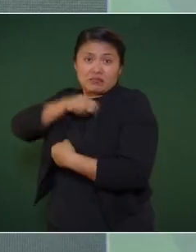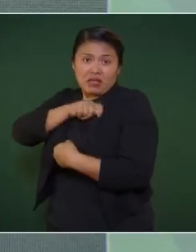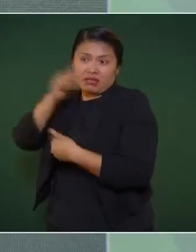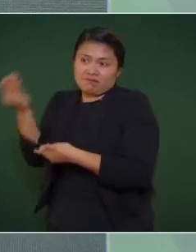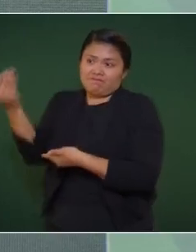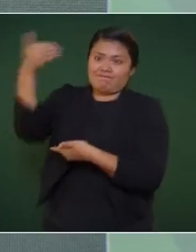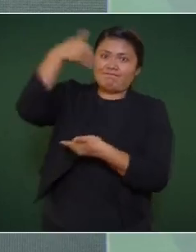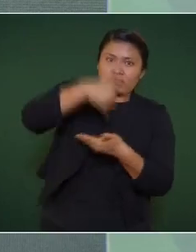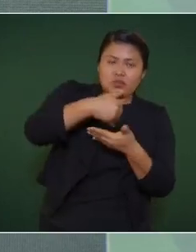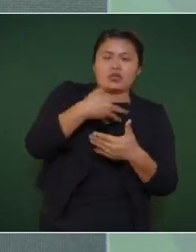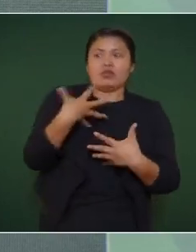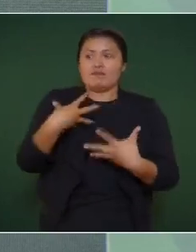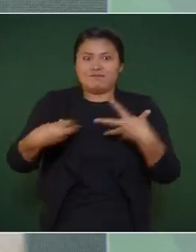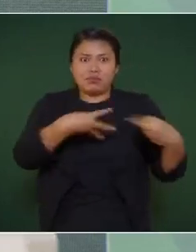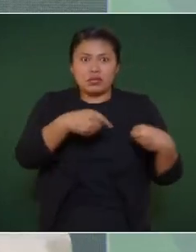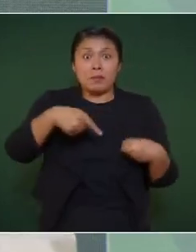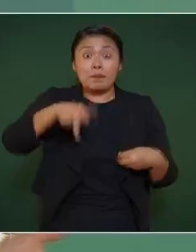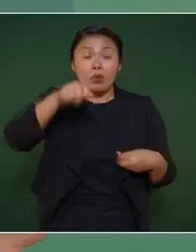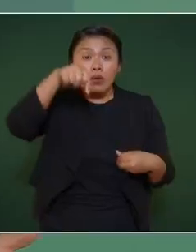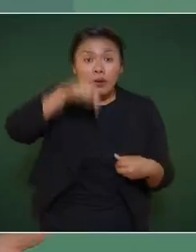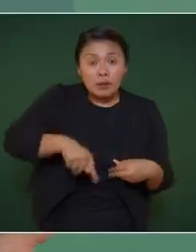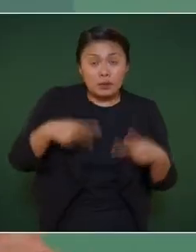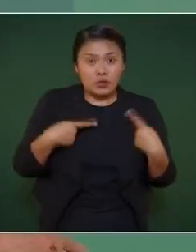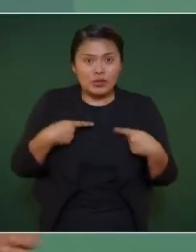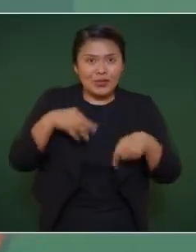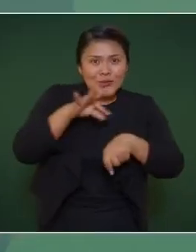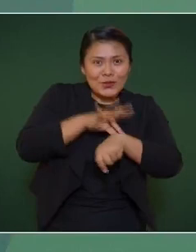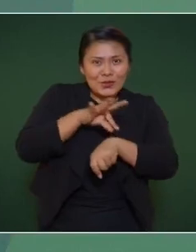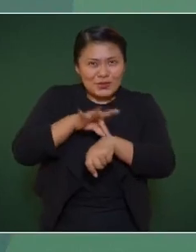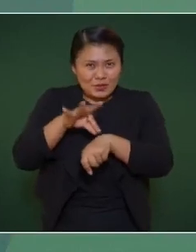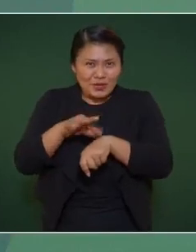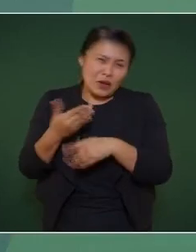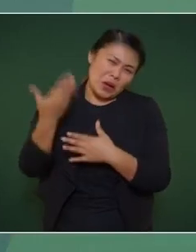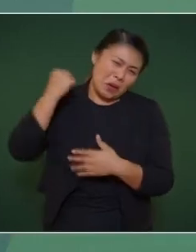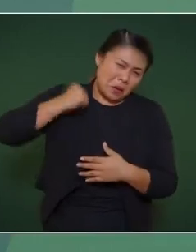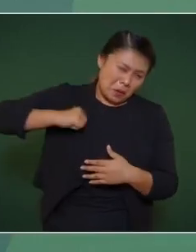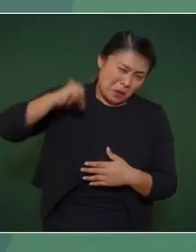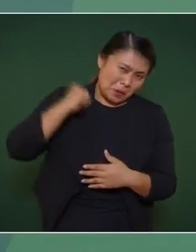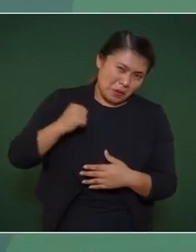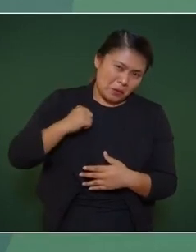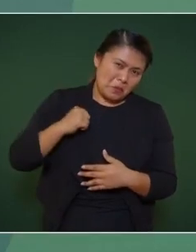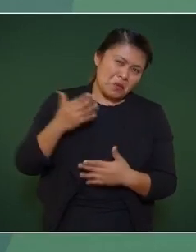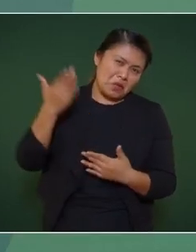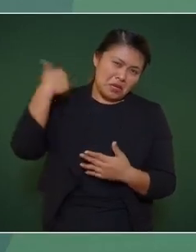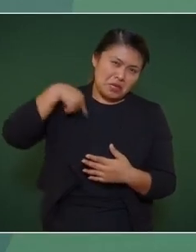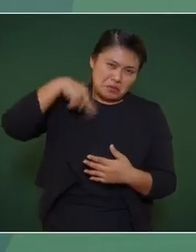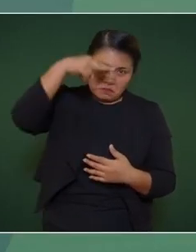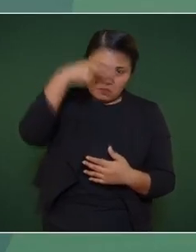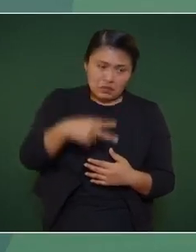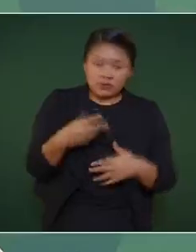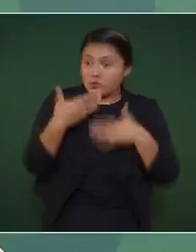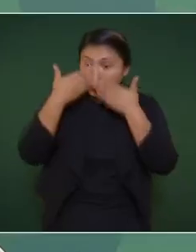de la época prehispánica no sabían cómo enfrentarla, era una